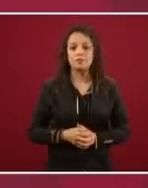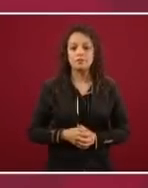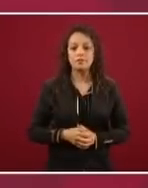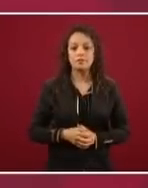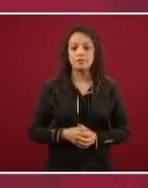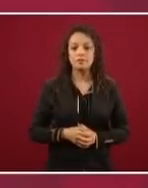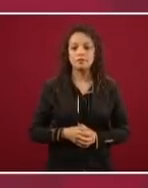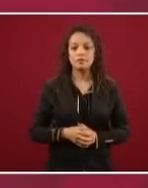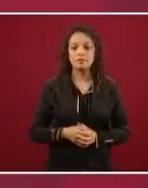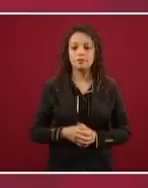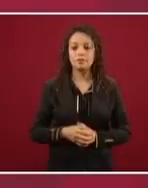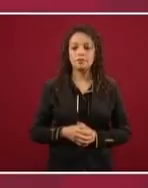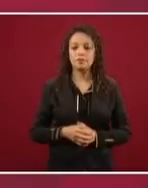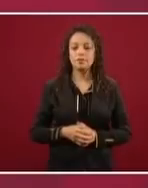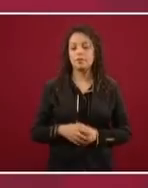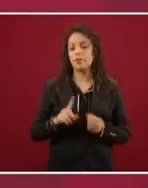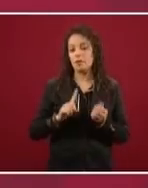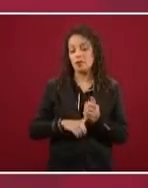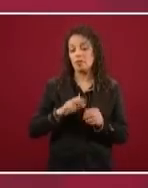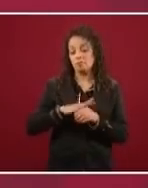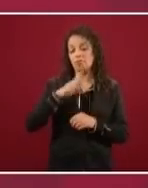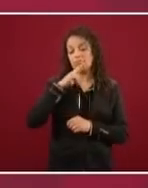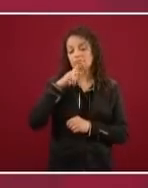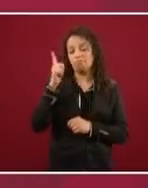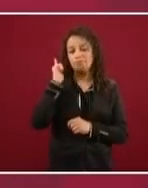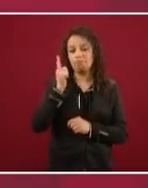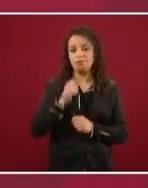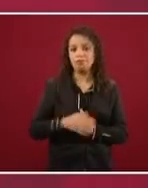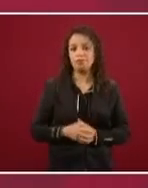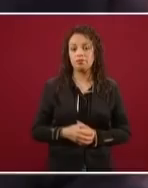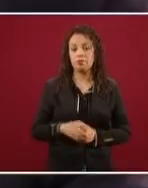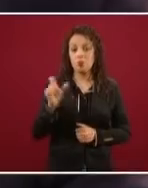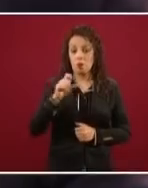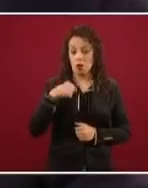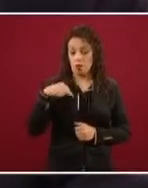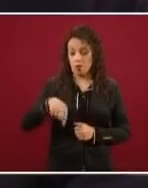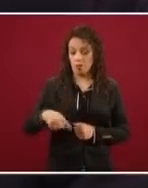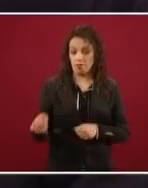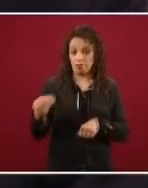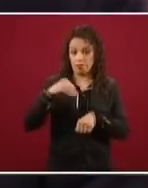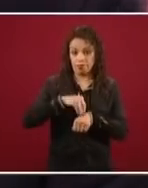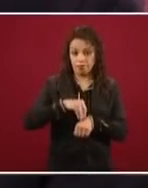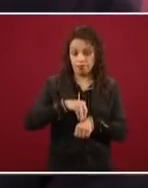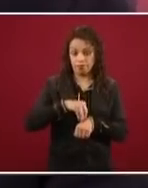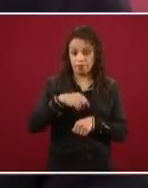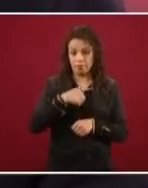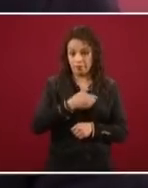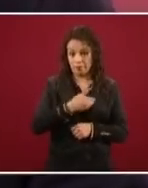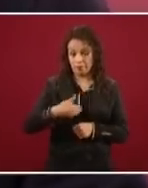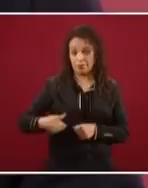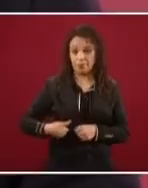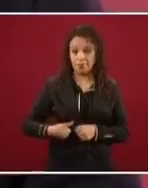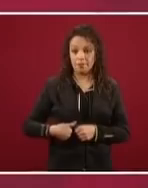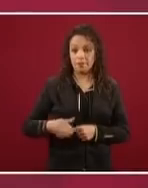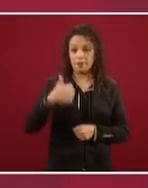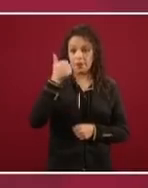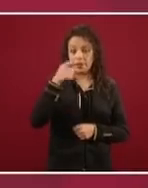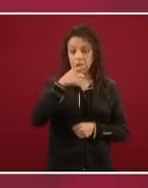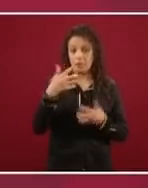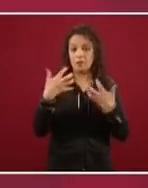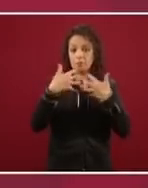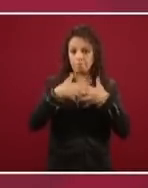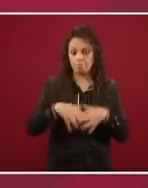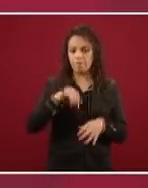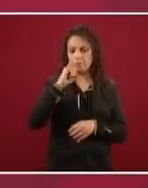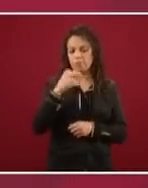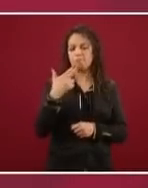cuando llegamos al gobierno se estaban utilizando las seis refinerías